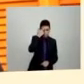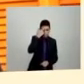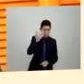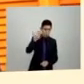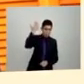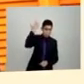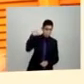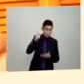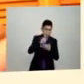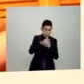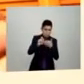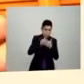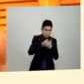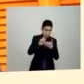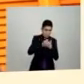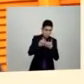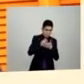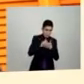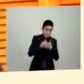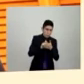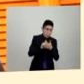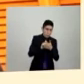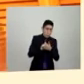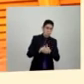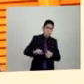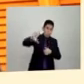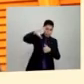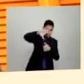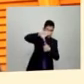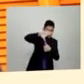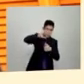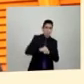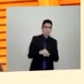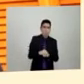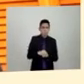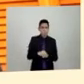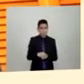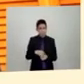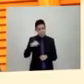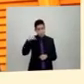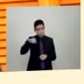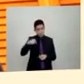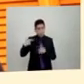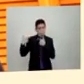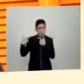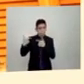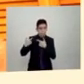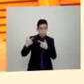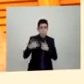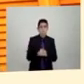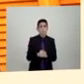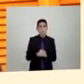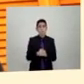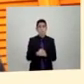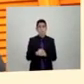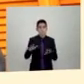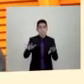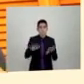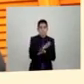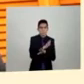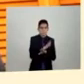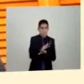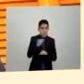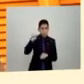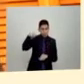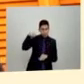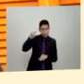escritores norteamericanos, porque curiosamente esta generación se vuelve antiimperialista inteligente. Eso